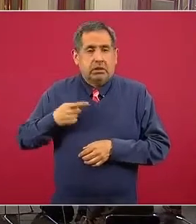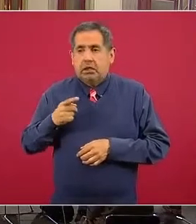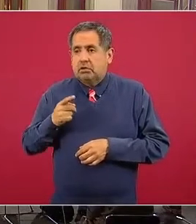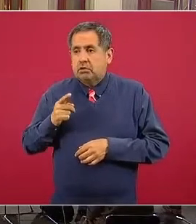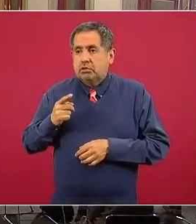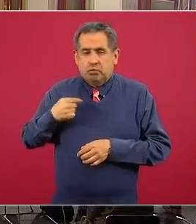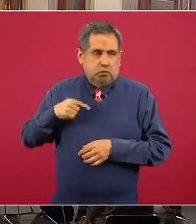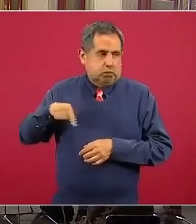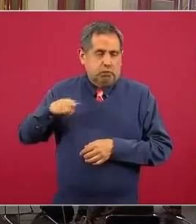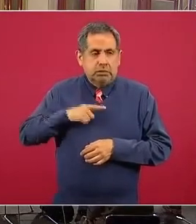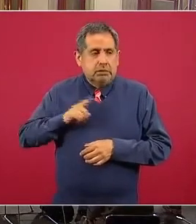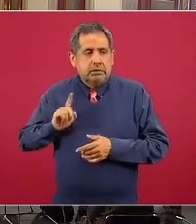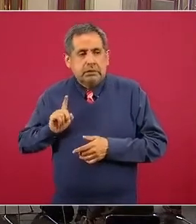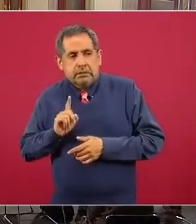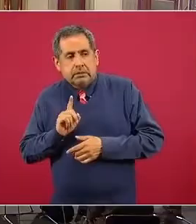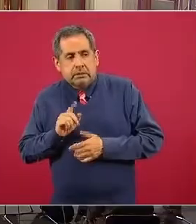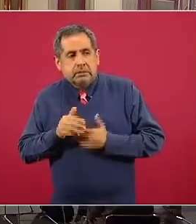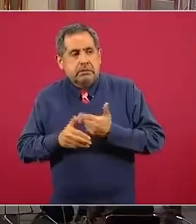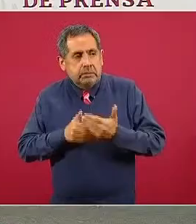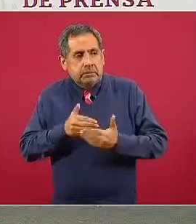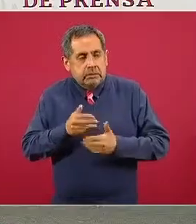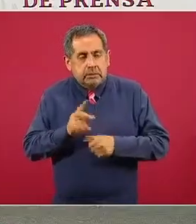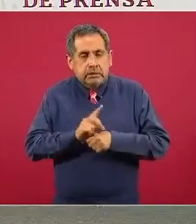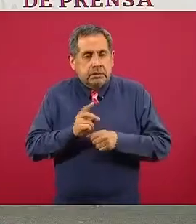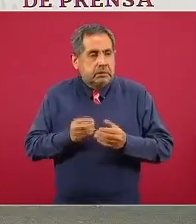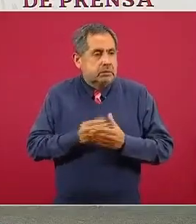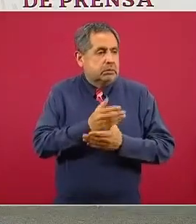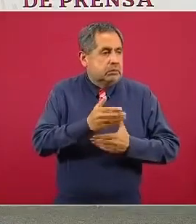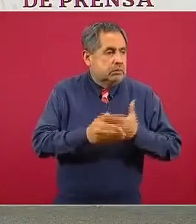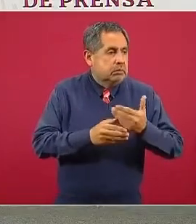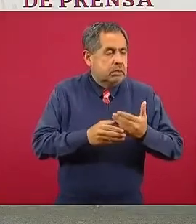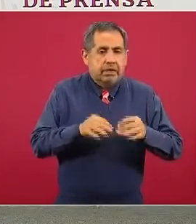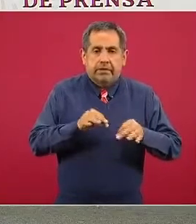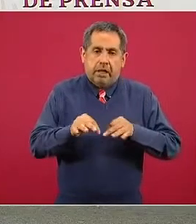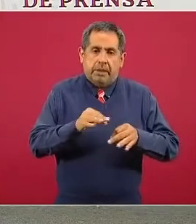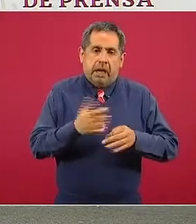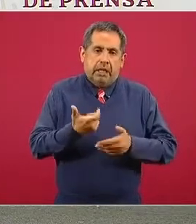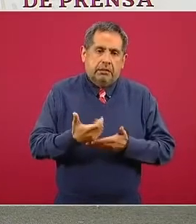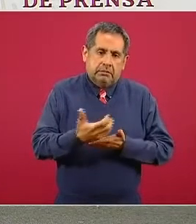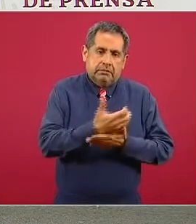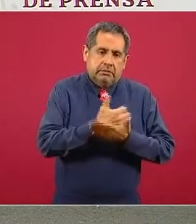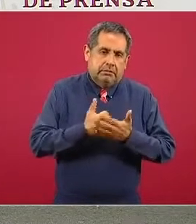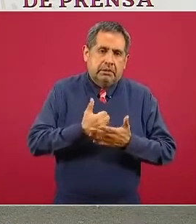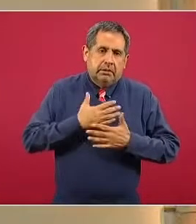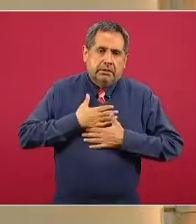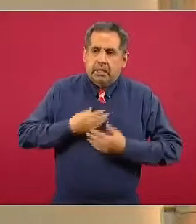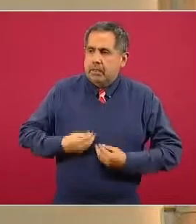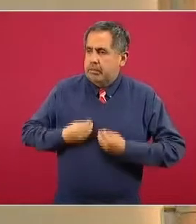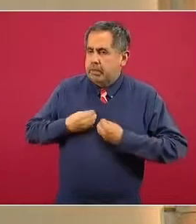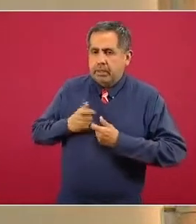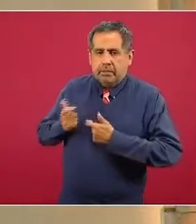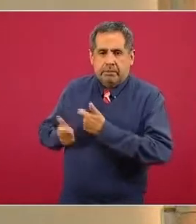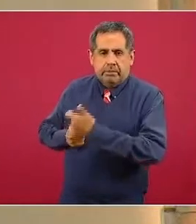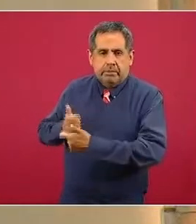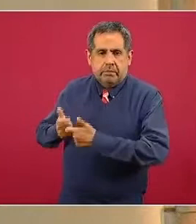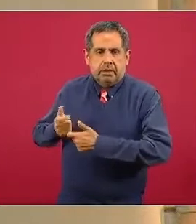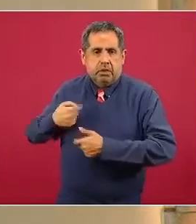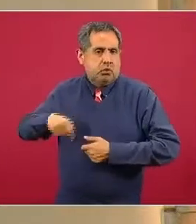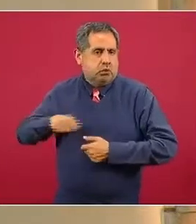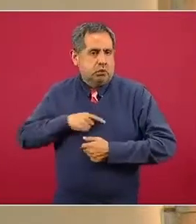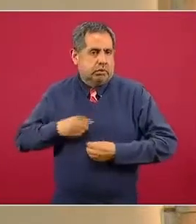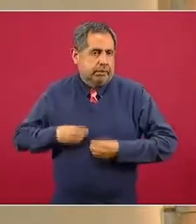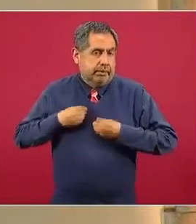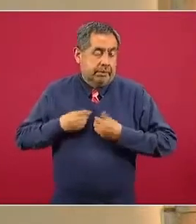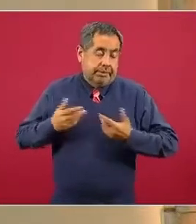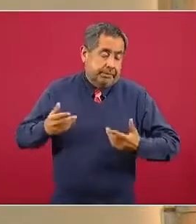uno de nosotros podamos en el día a día obtener el sustento necesario para mantener a nuestras familias y a nosotros